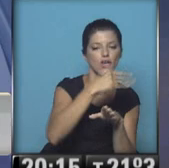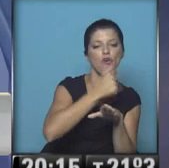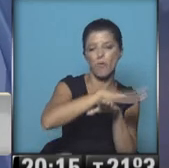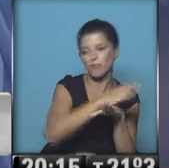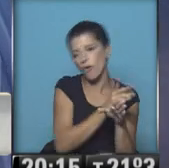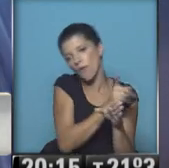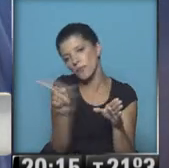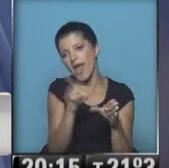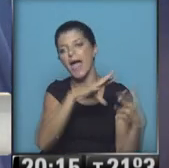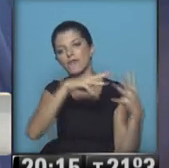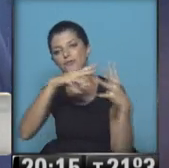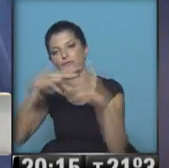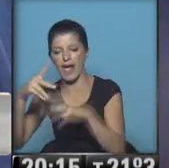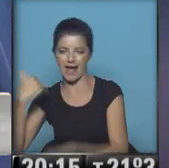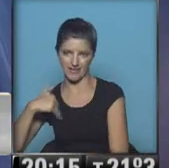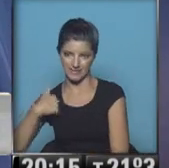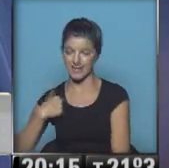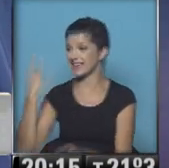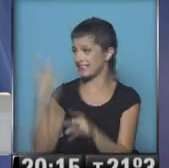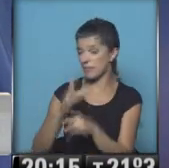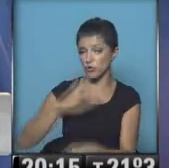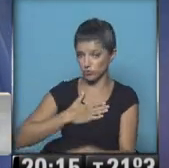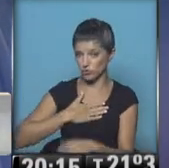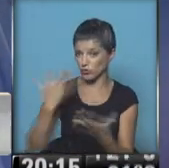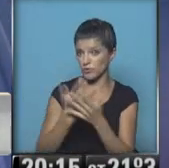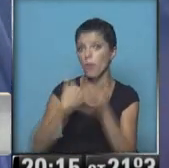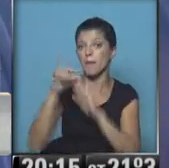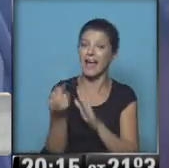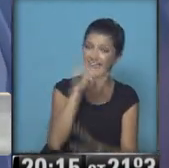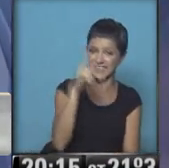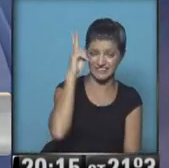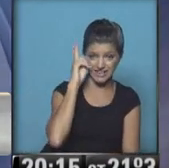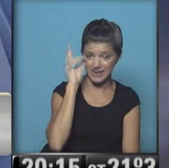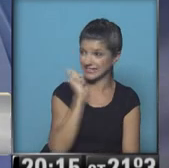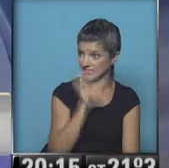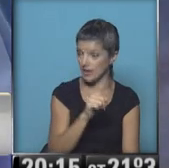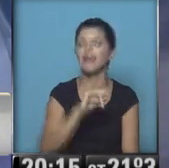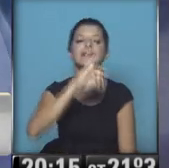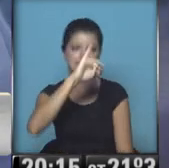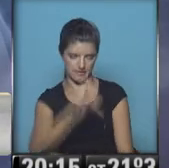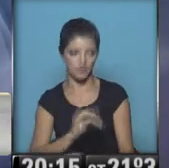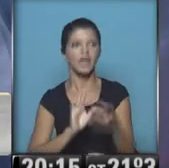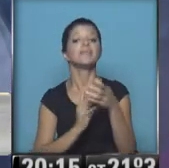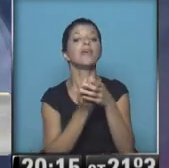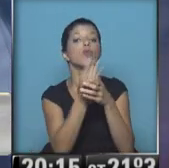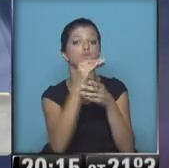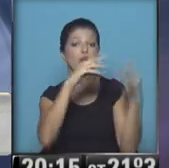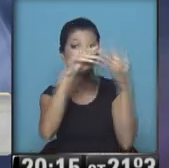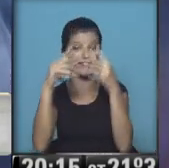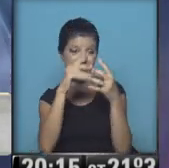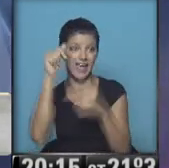termina Argentina más perjudicado por una erupción que Chile, en el caso de las cenizas. Claro, si es una erupción con cenizas, el perjudicado es